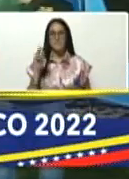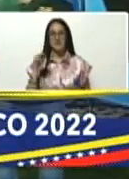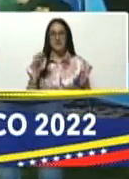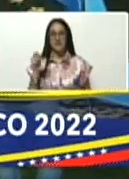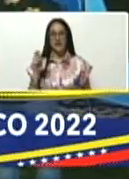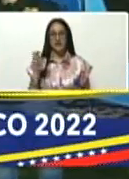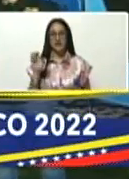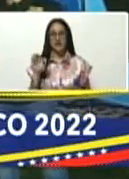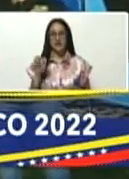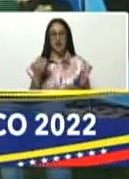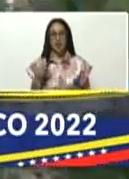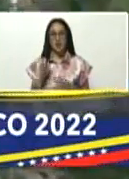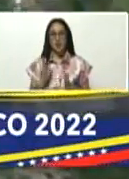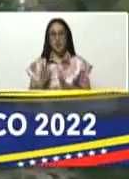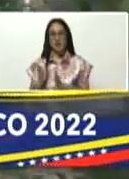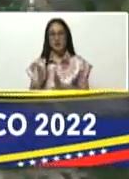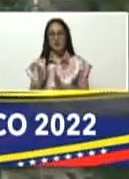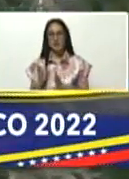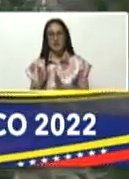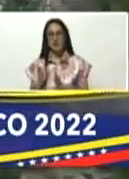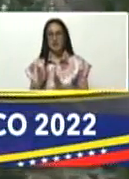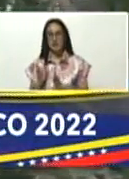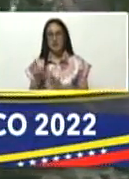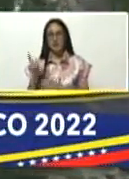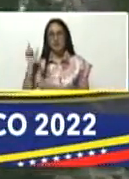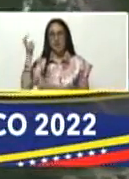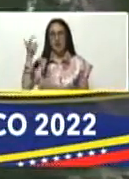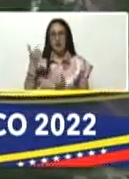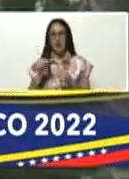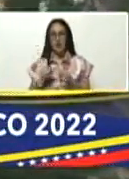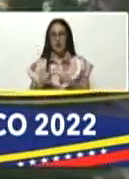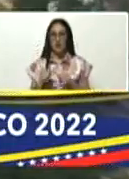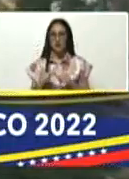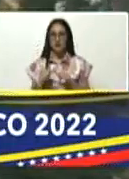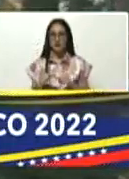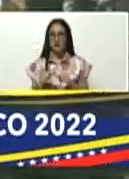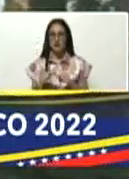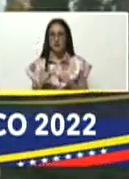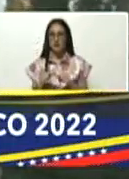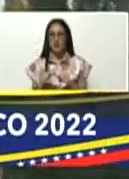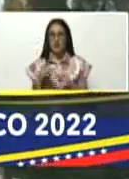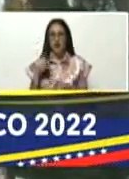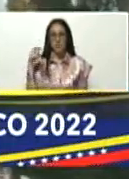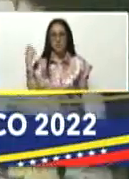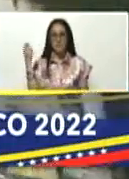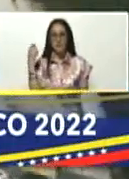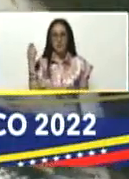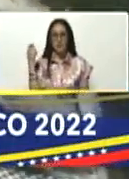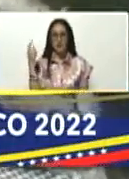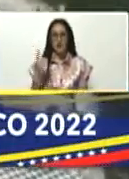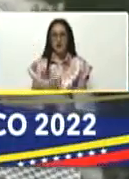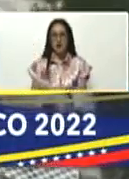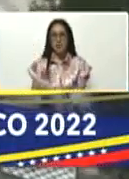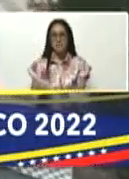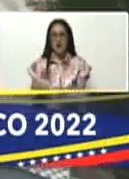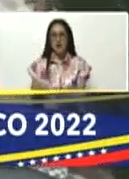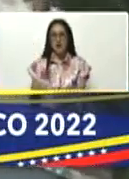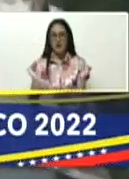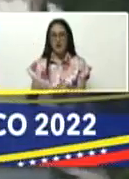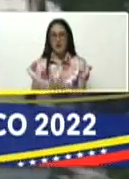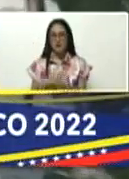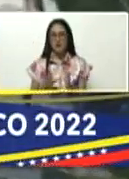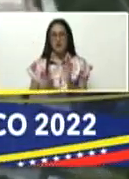ver cómo es la organización de la Expo Guárico para continuar. Eren también en Apure como un hermano estado en